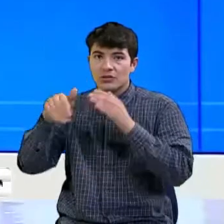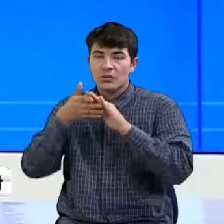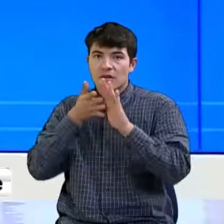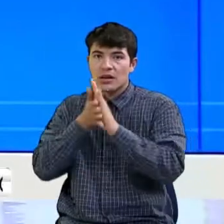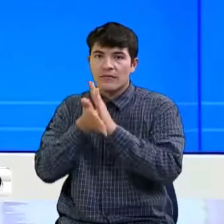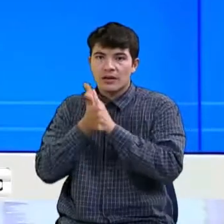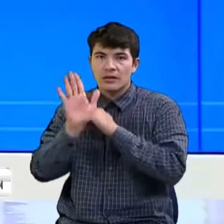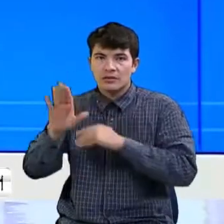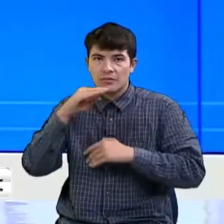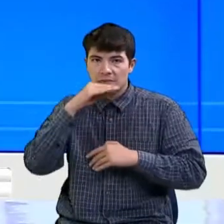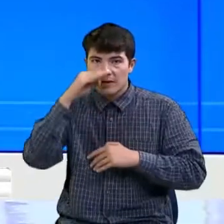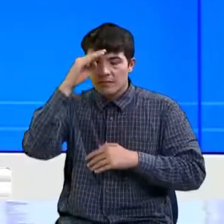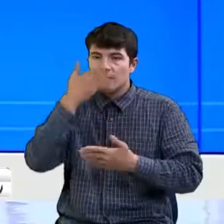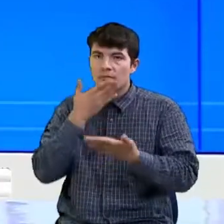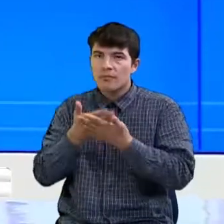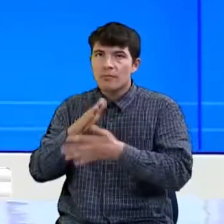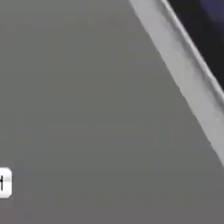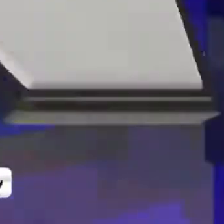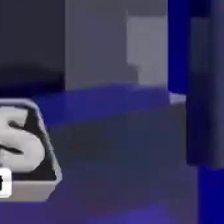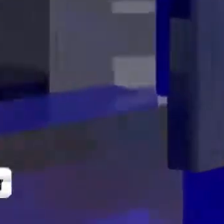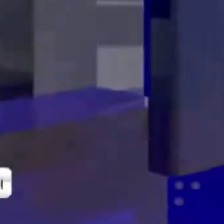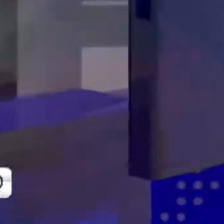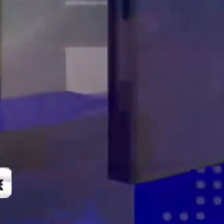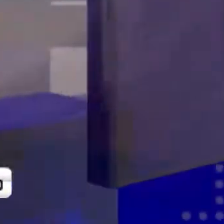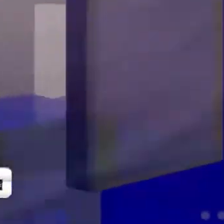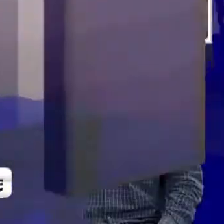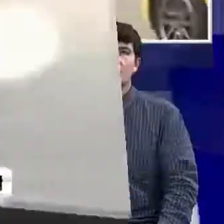capital antioqueña yo muy buenas tardes